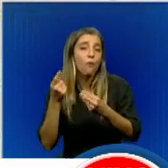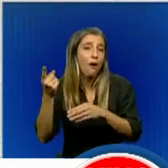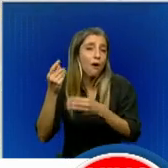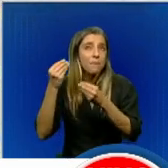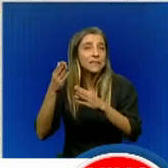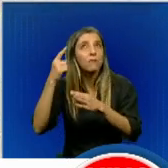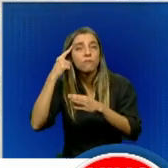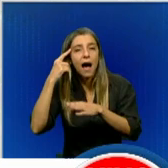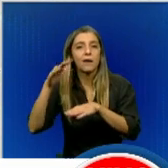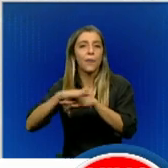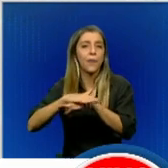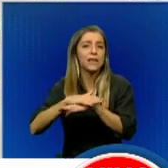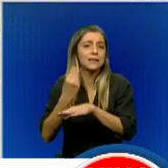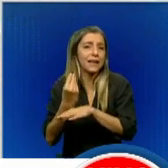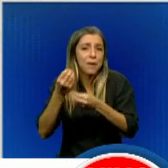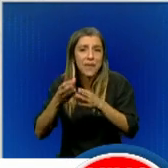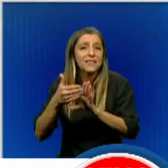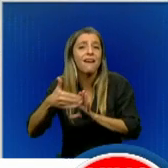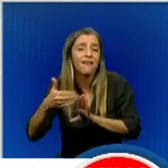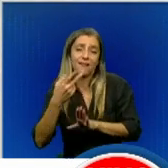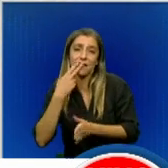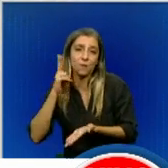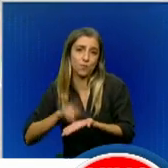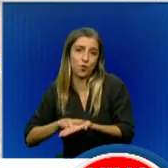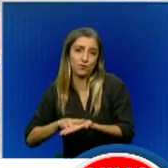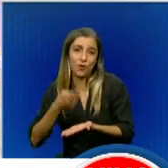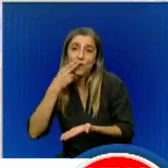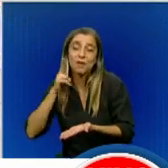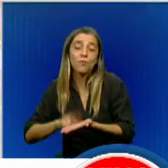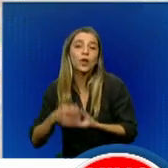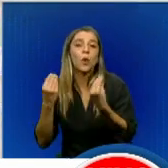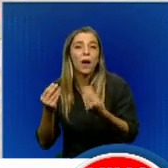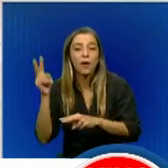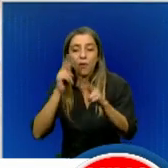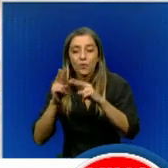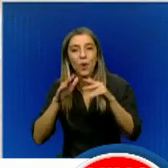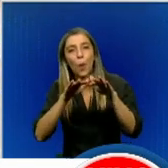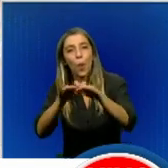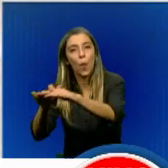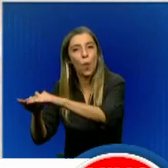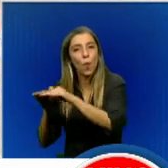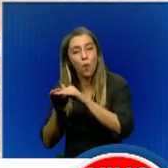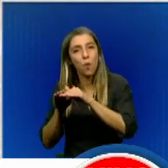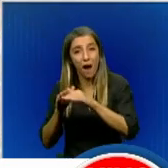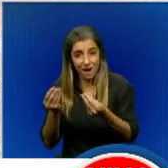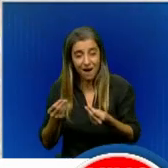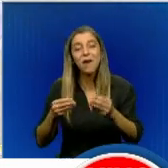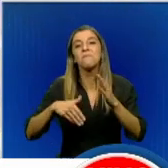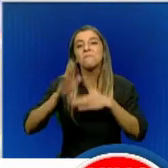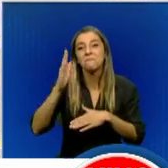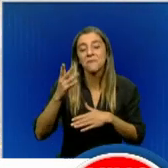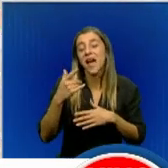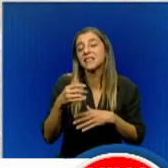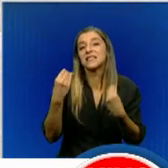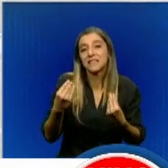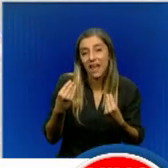justicia distributiva y el esfuerzo compartido que quiere decir que los mayores esfuerzos recaen sobre las personas